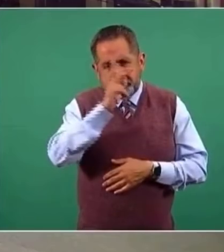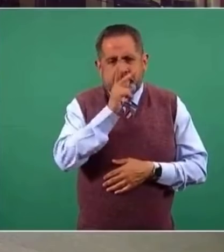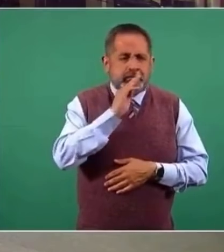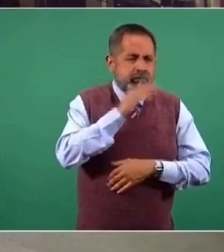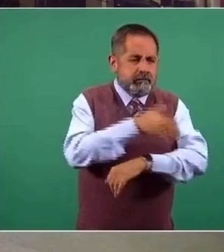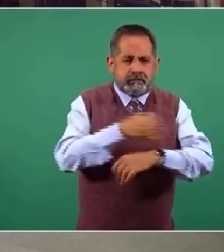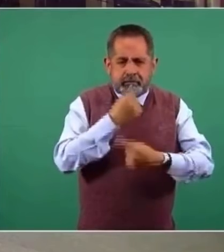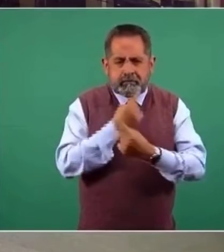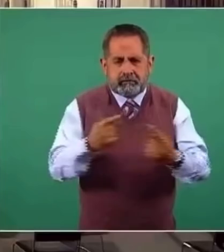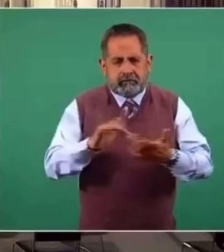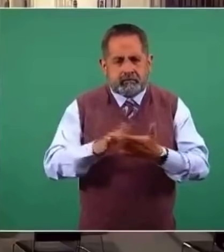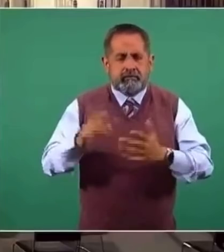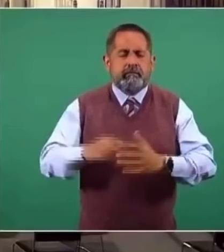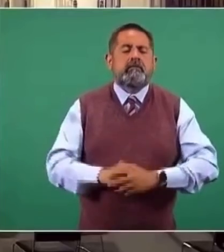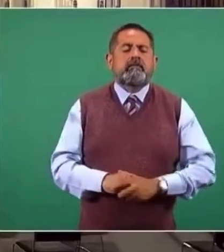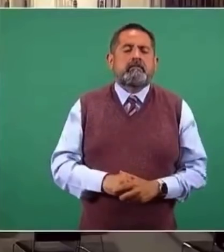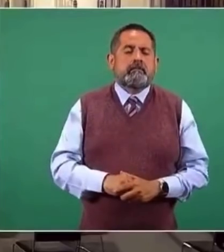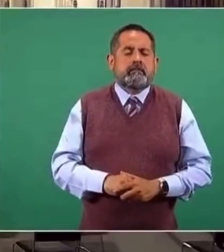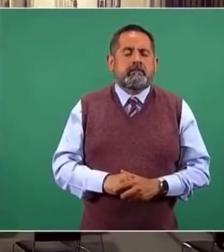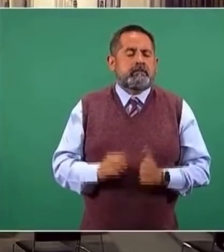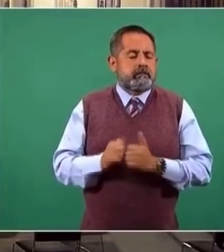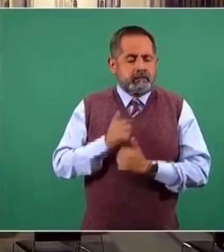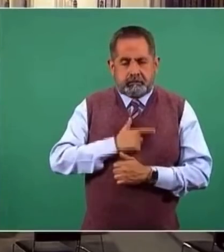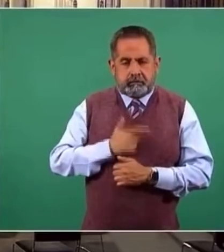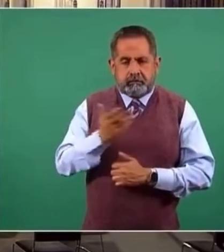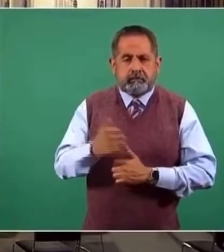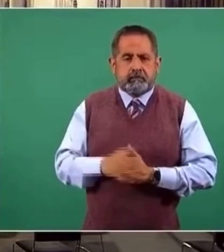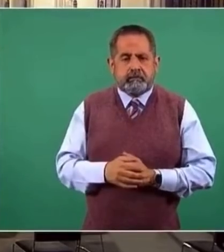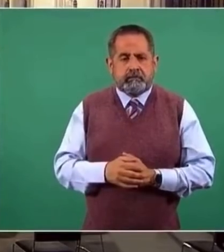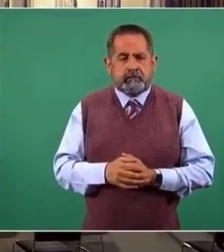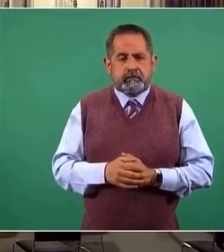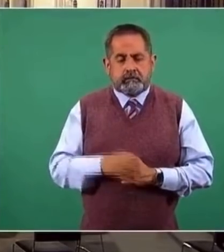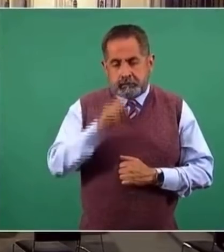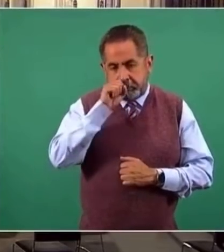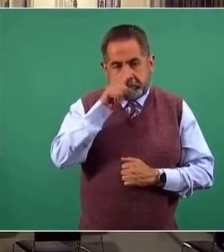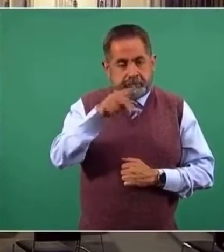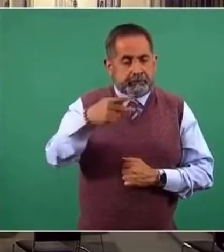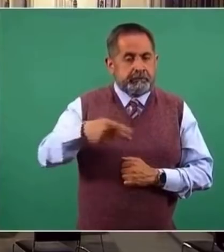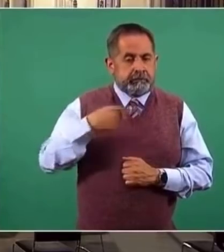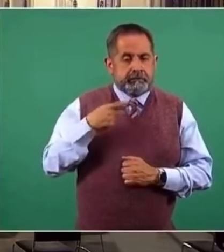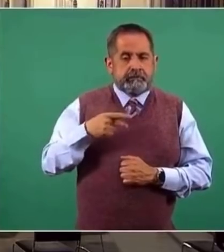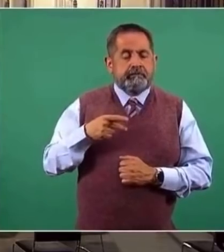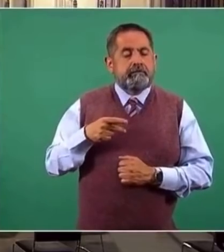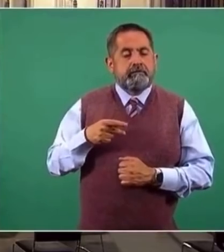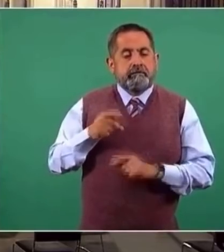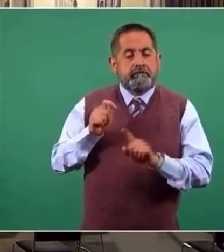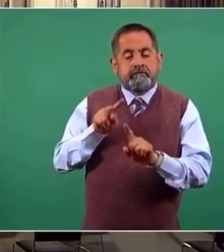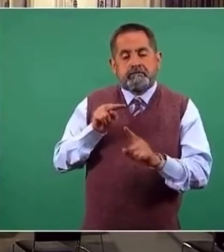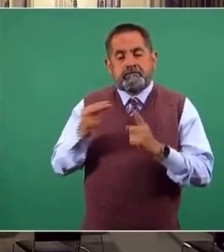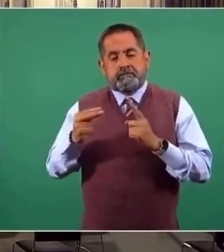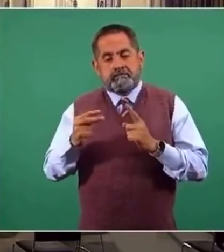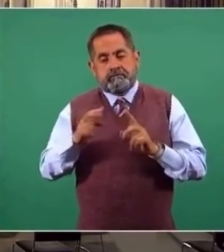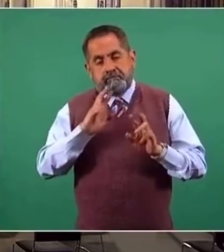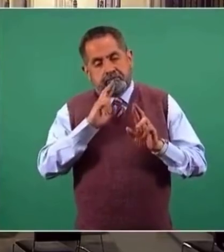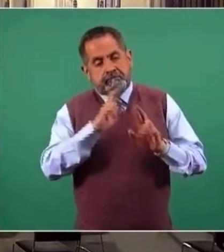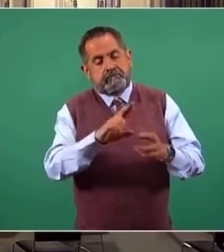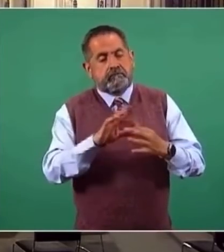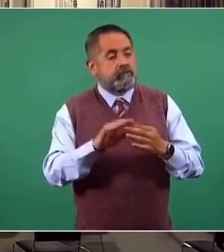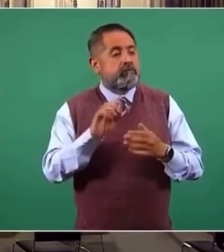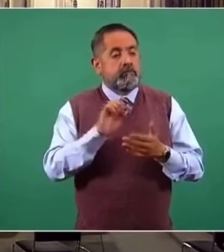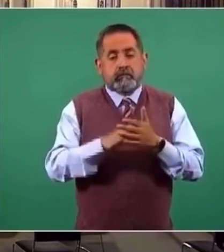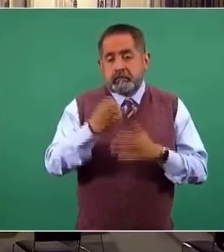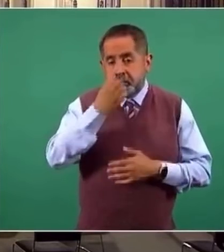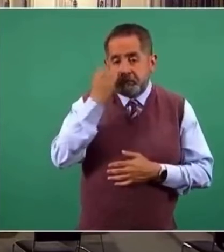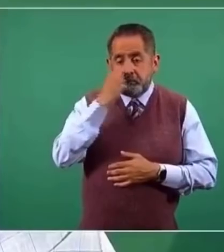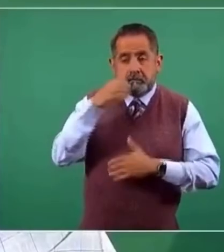niños. Gracias. Con mucho gusto. Esta pregunta se responde desde el enfoque que el regreso a